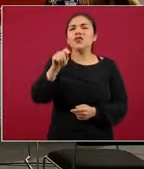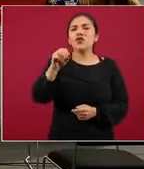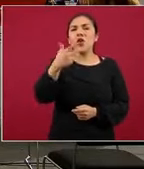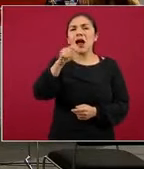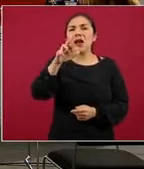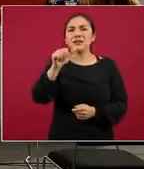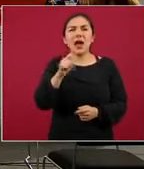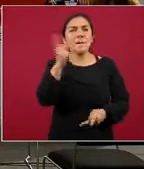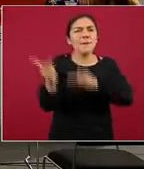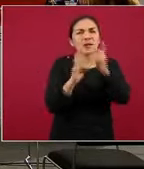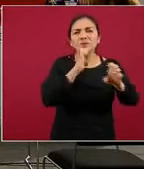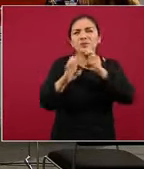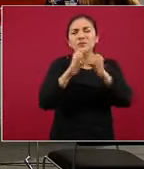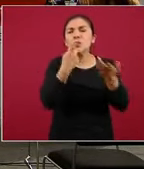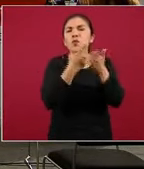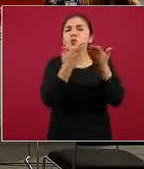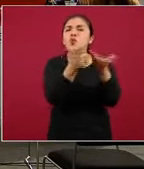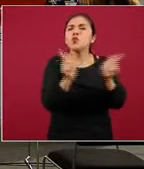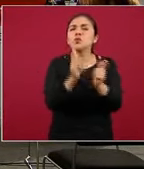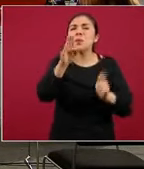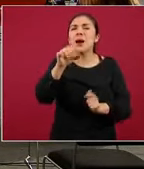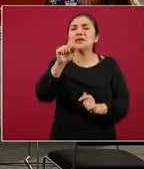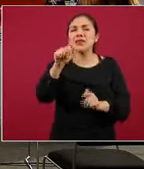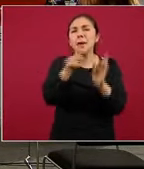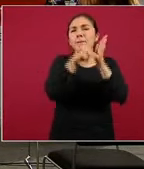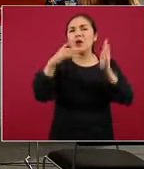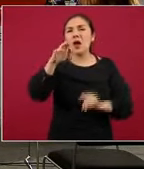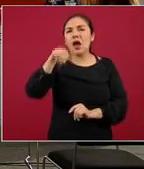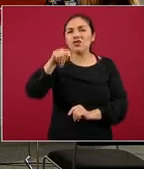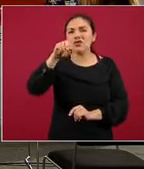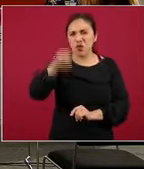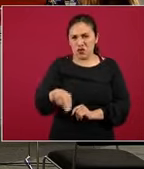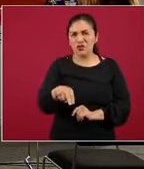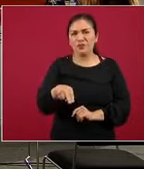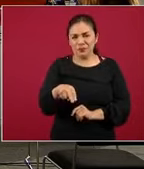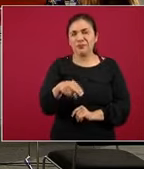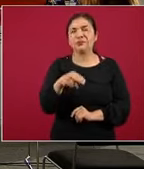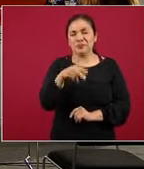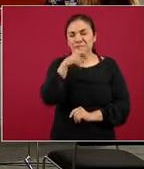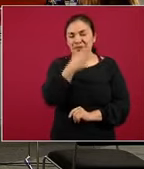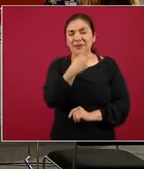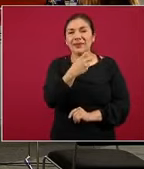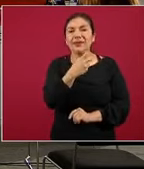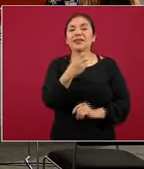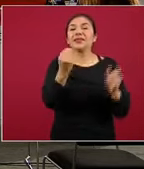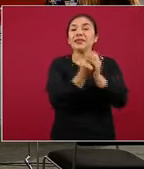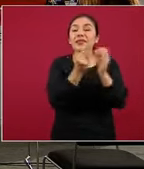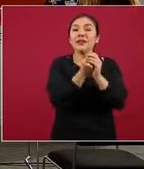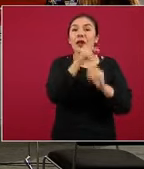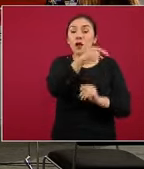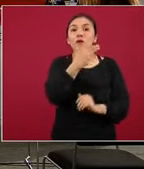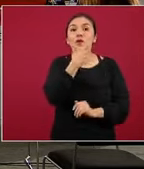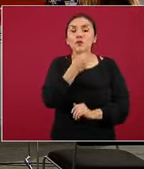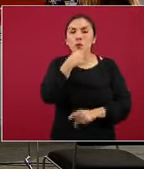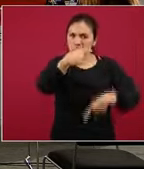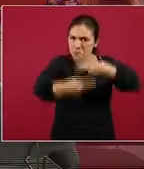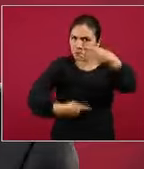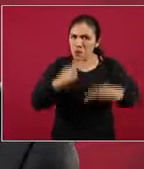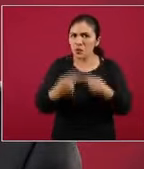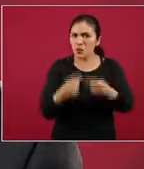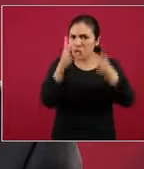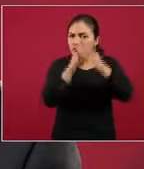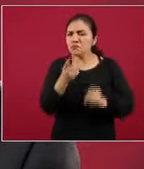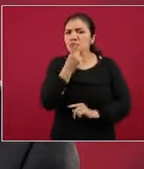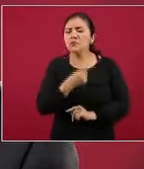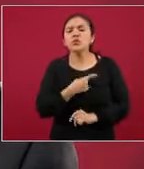un reportero de Grupo Basta, periódico Cantón, Grupo Cantón, periódico Basta, y me hizo una pregunta explícita,